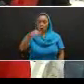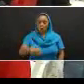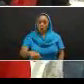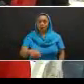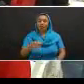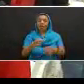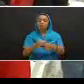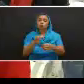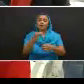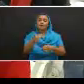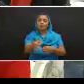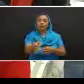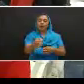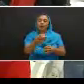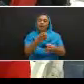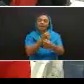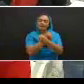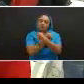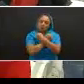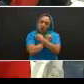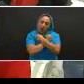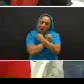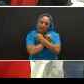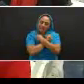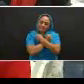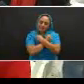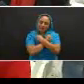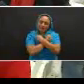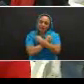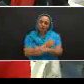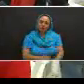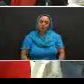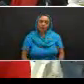dice hoy. Recibe en el nombre de Jesús. Pueblo